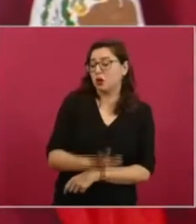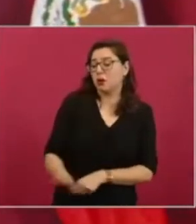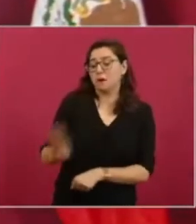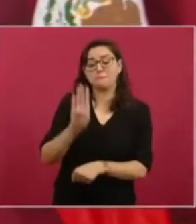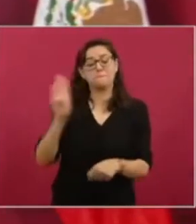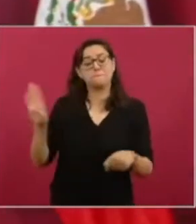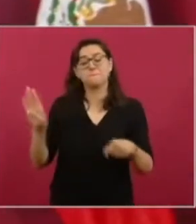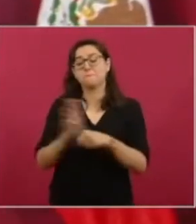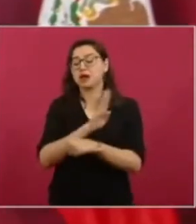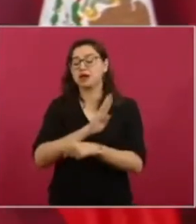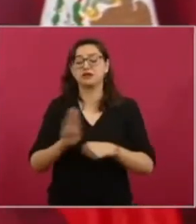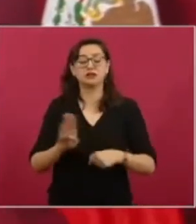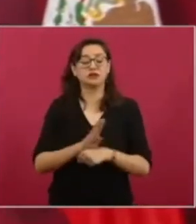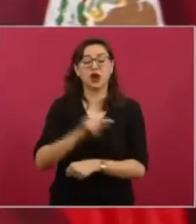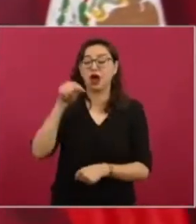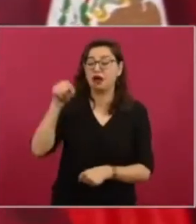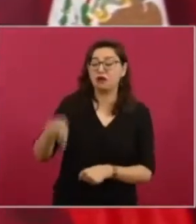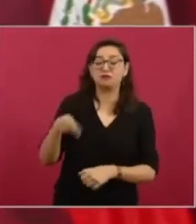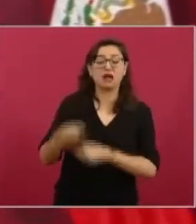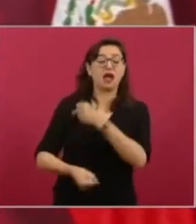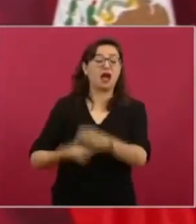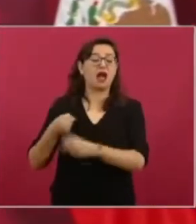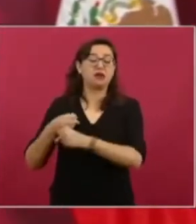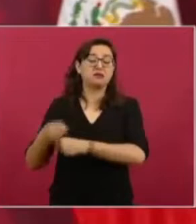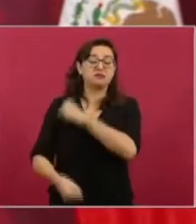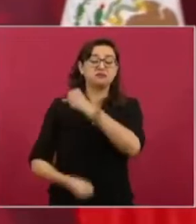más abandonadas